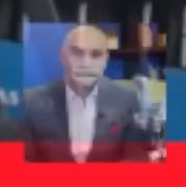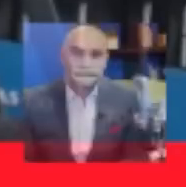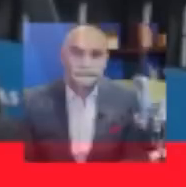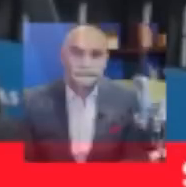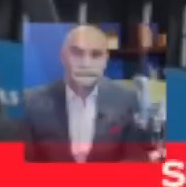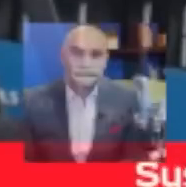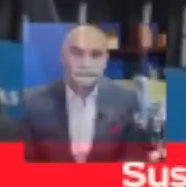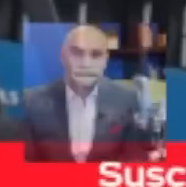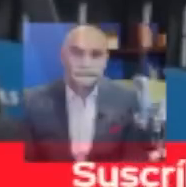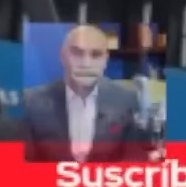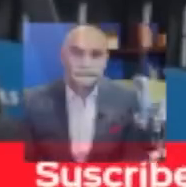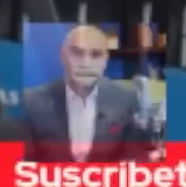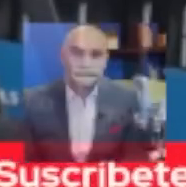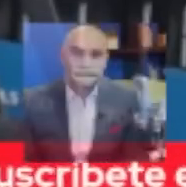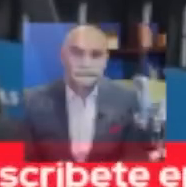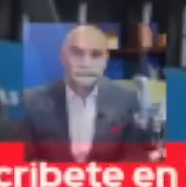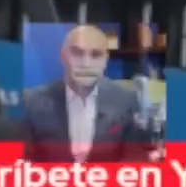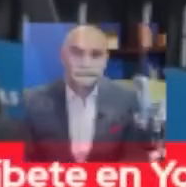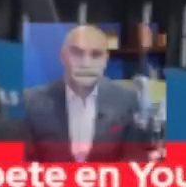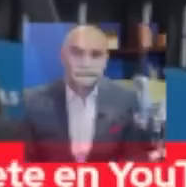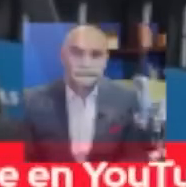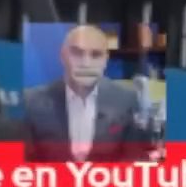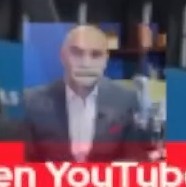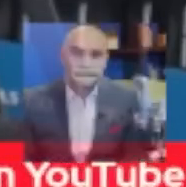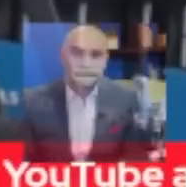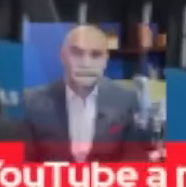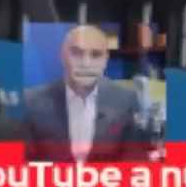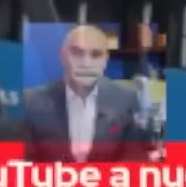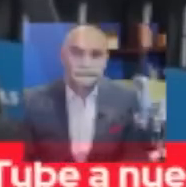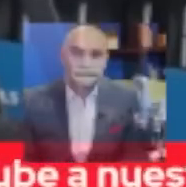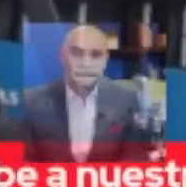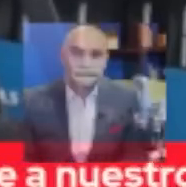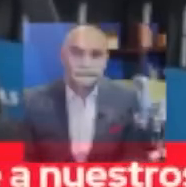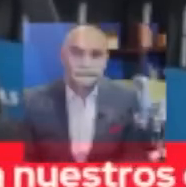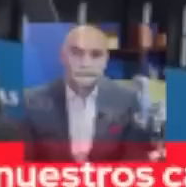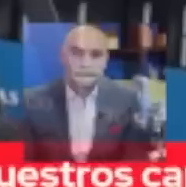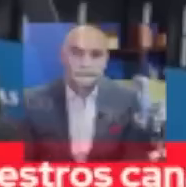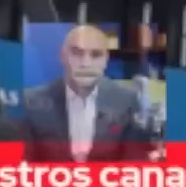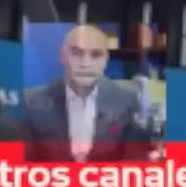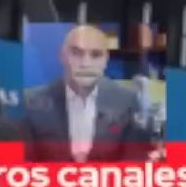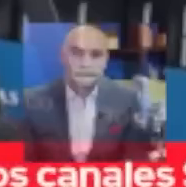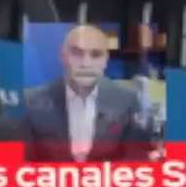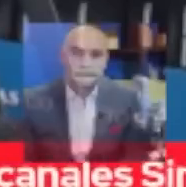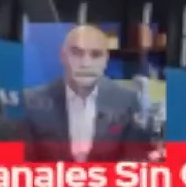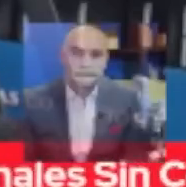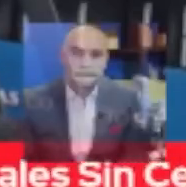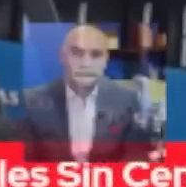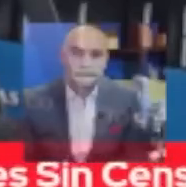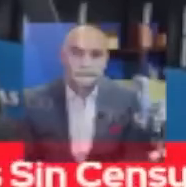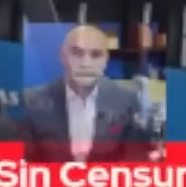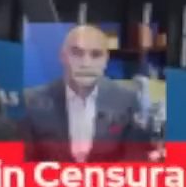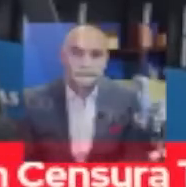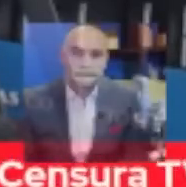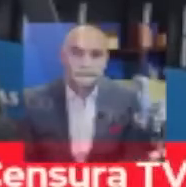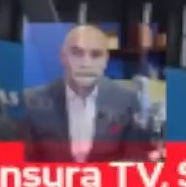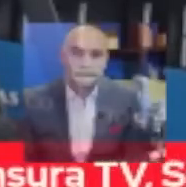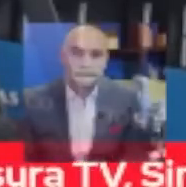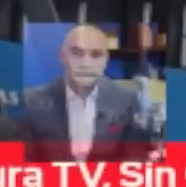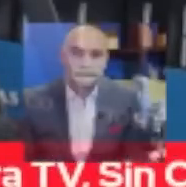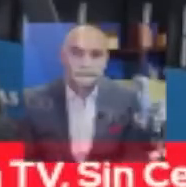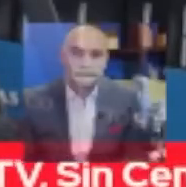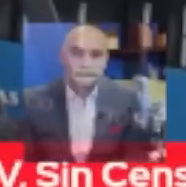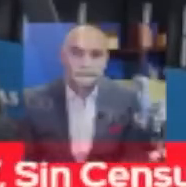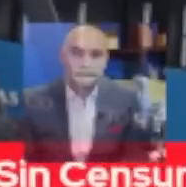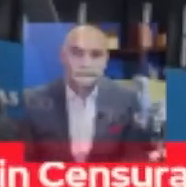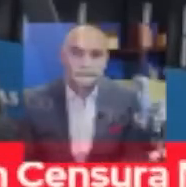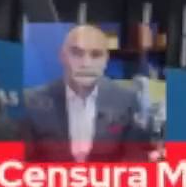arrogantes como si fueran a vomitar una cosa terrible a ver